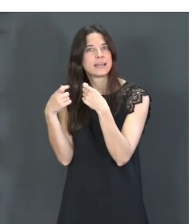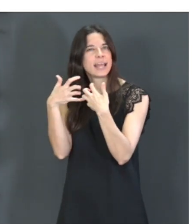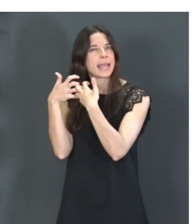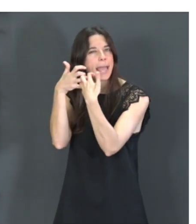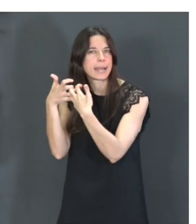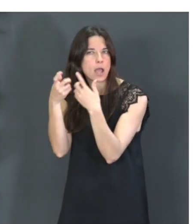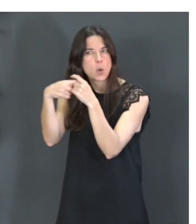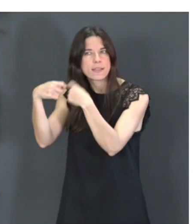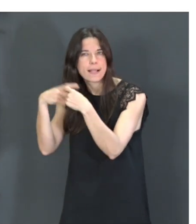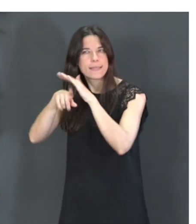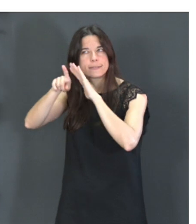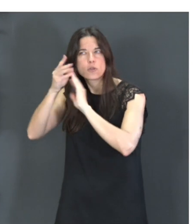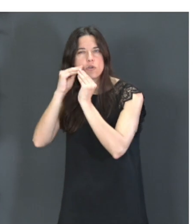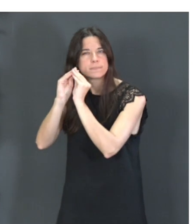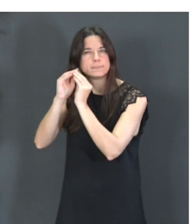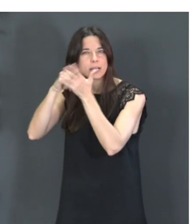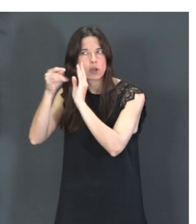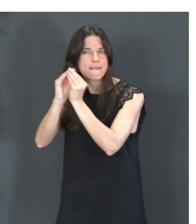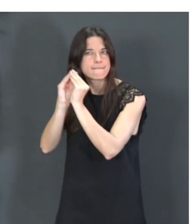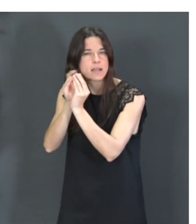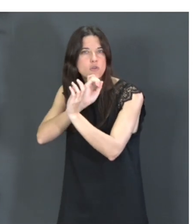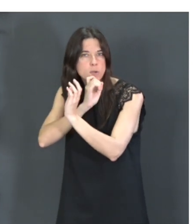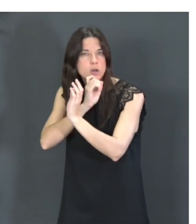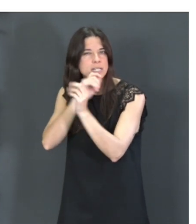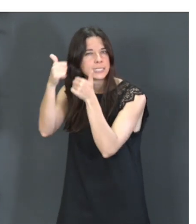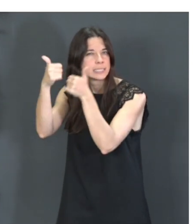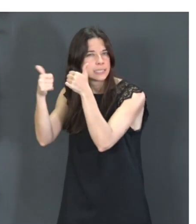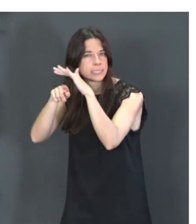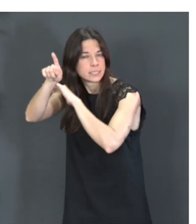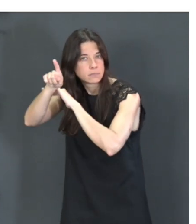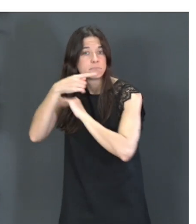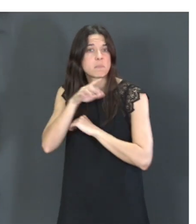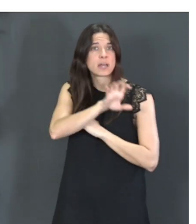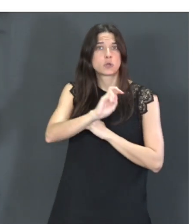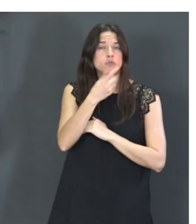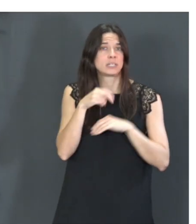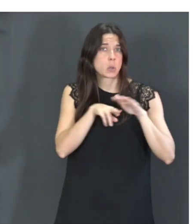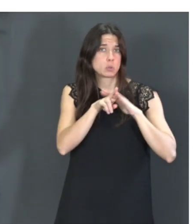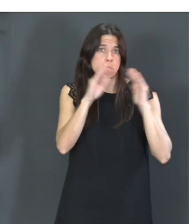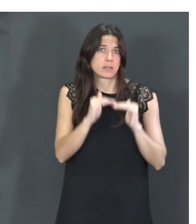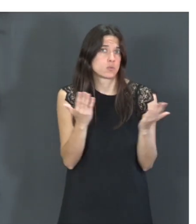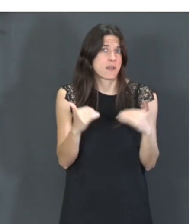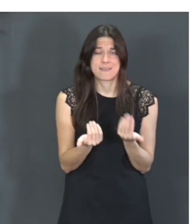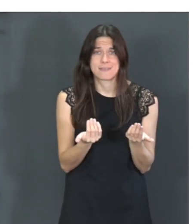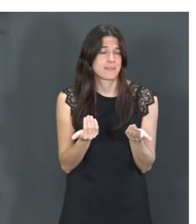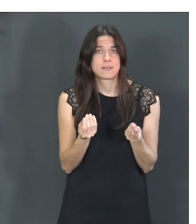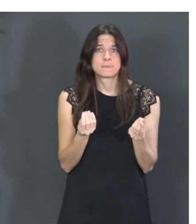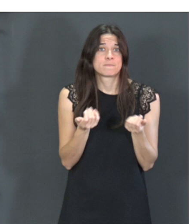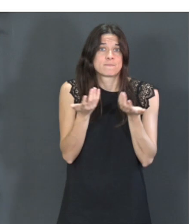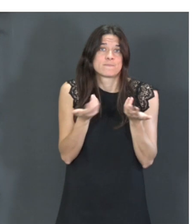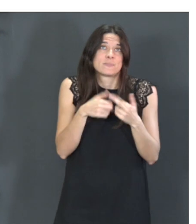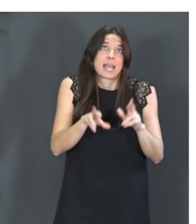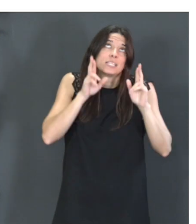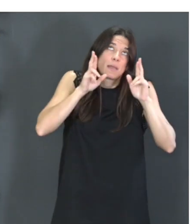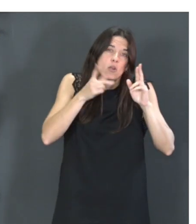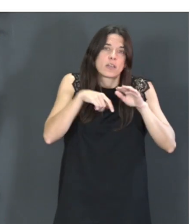todas este tipo de tecnologías. Y esos países que a lo mejor no tienen esos recursos, pues espero que